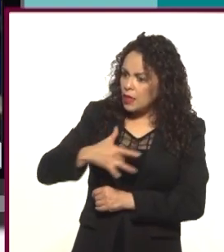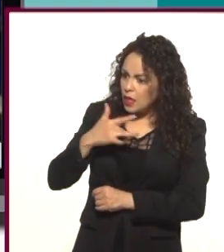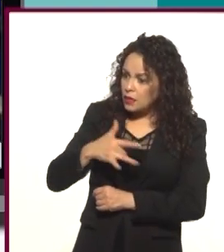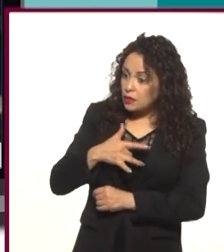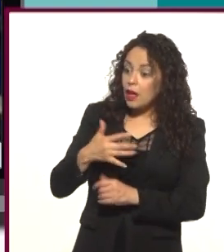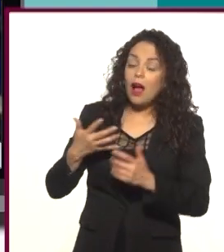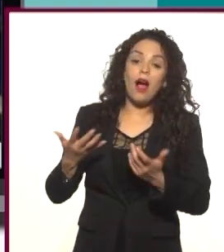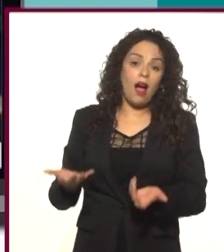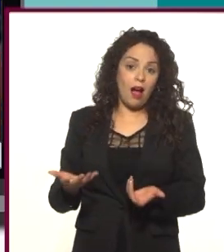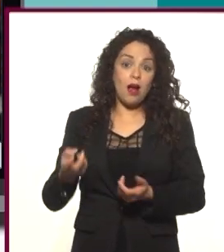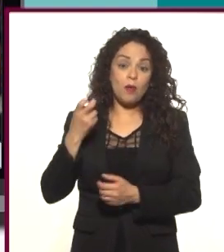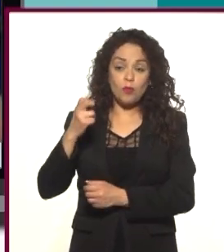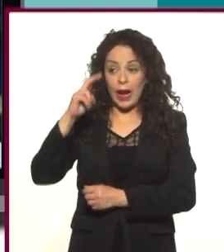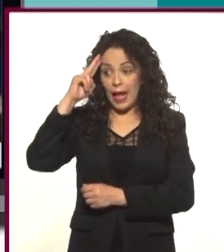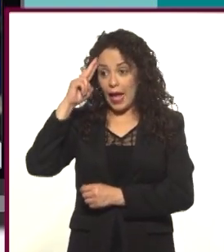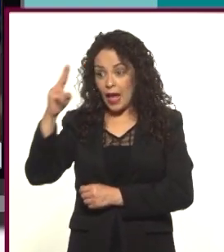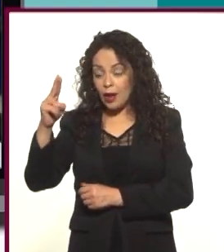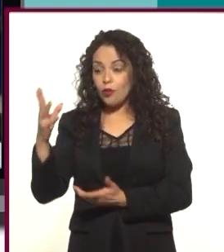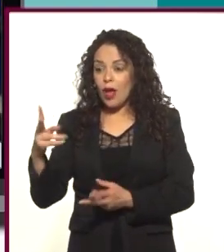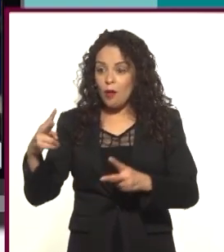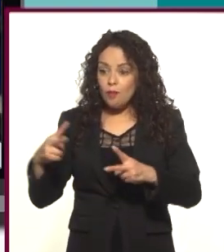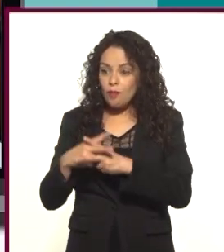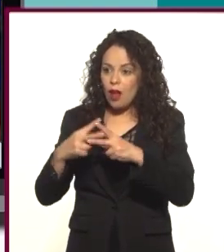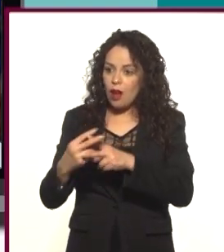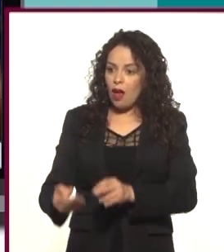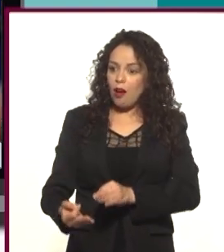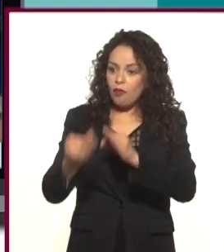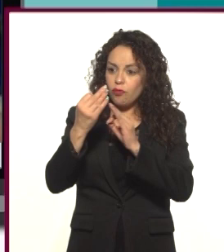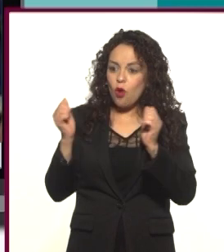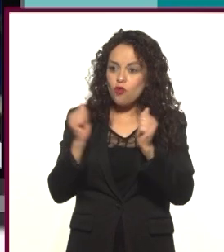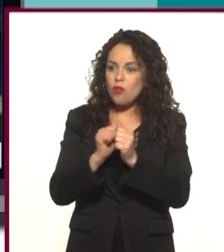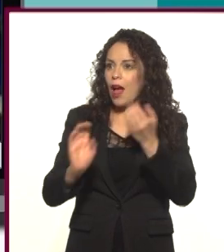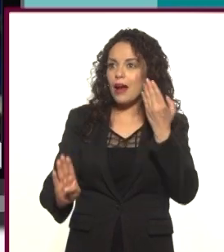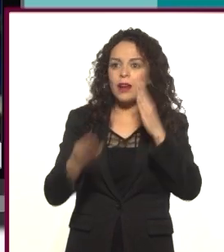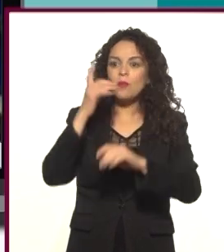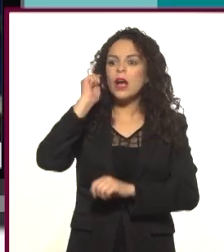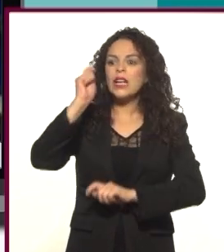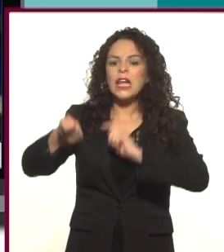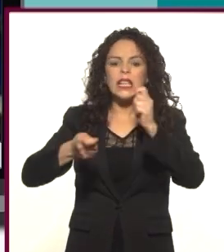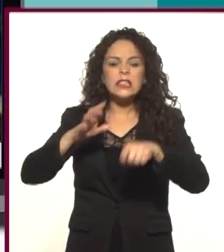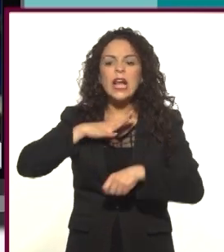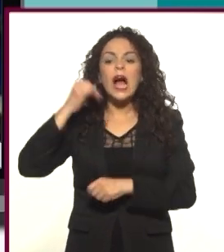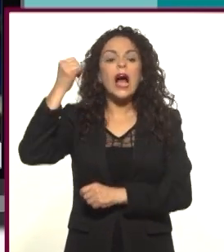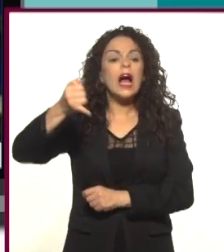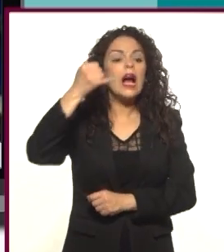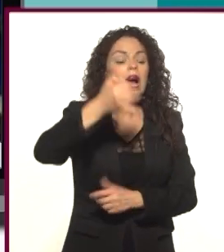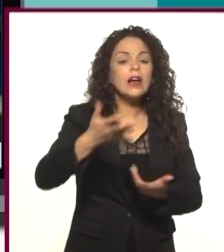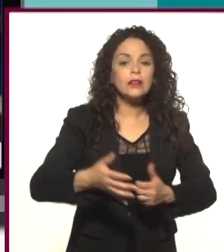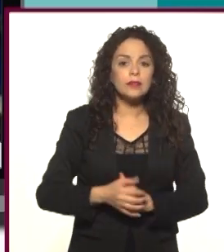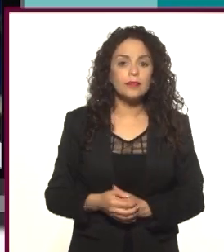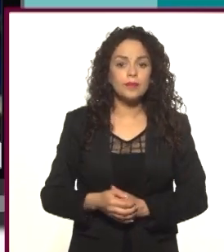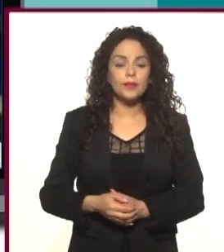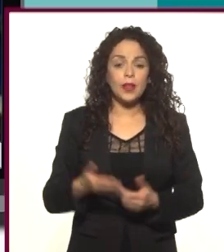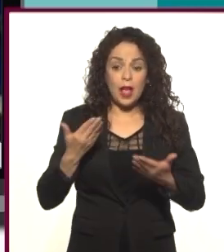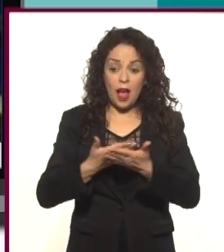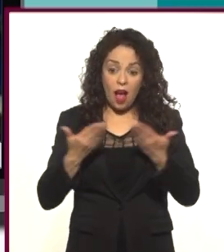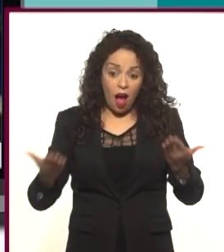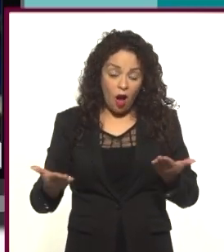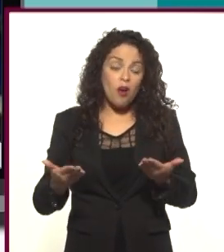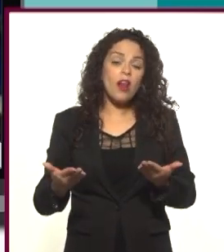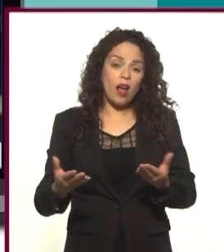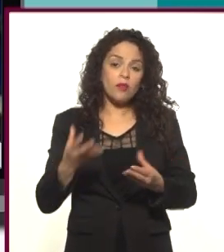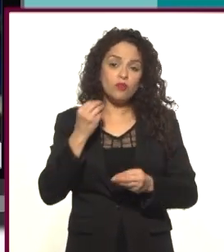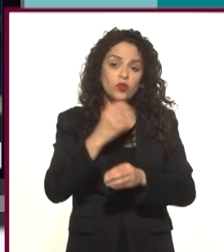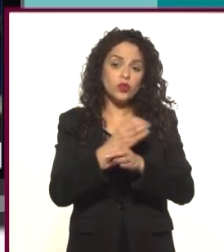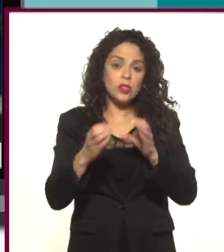mundo, entonces los héroes se enfrentaban al mundo. Y los superhéroes de hoy en día, pues bueno, se han enfrentado a muchas